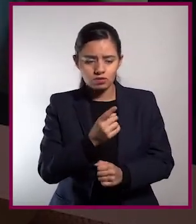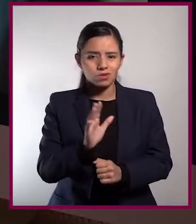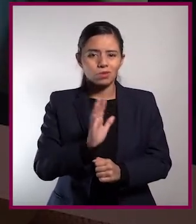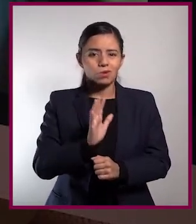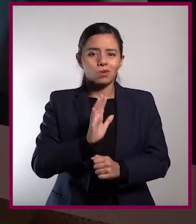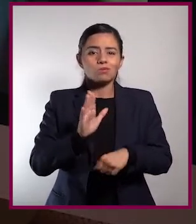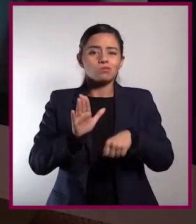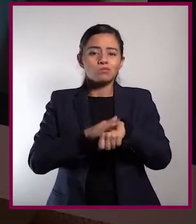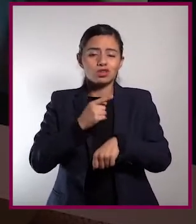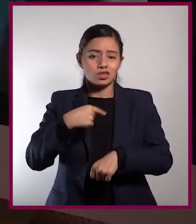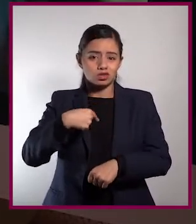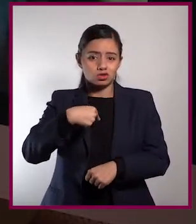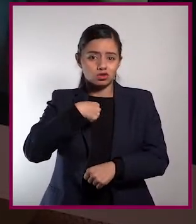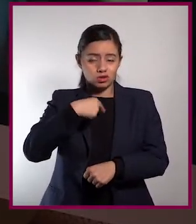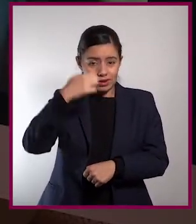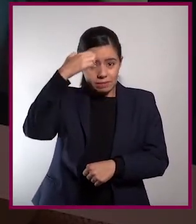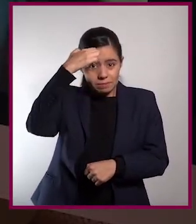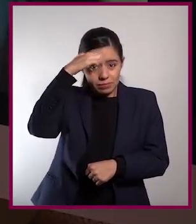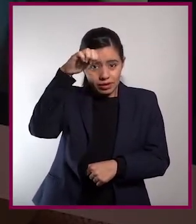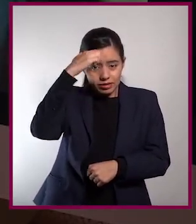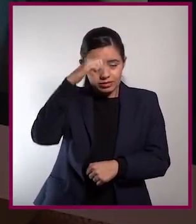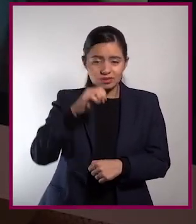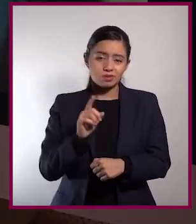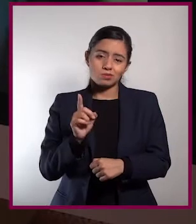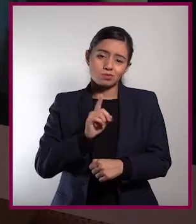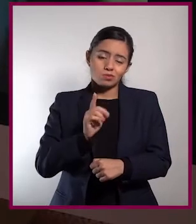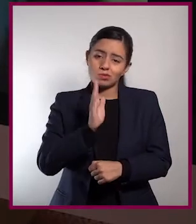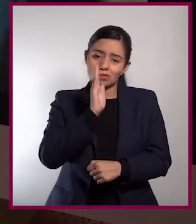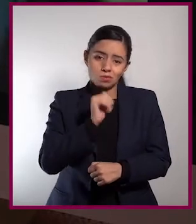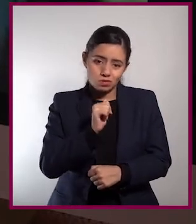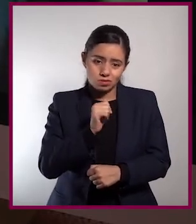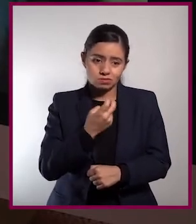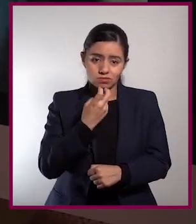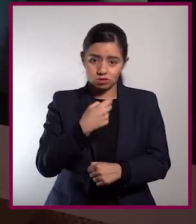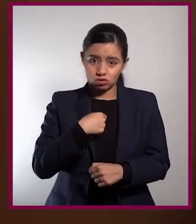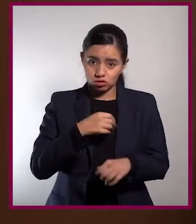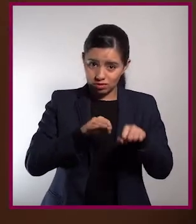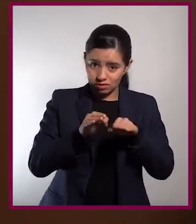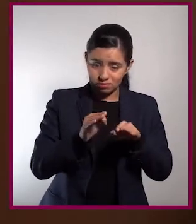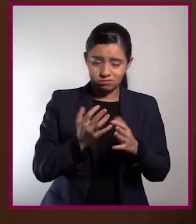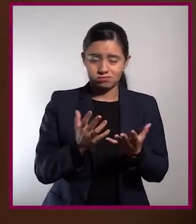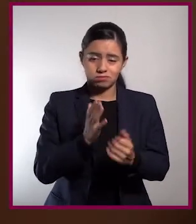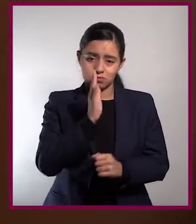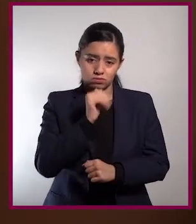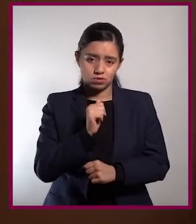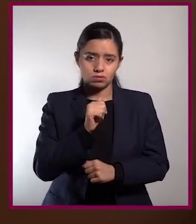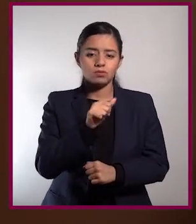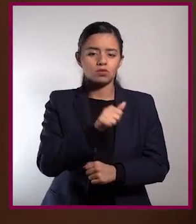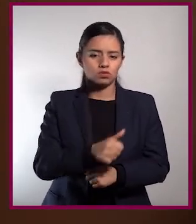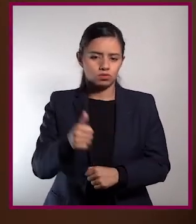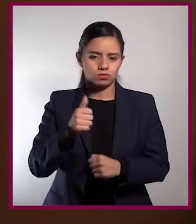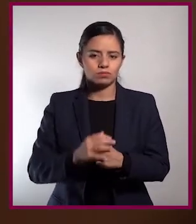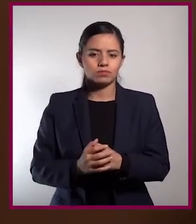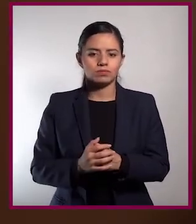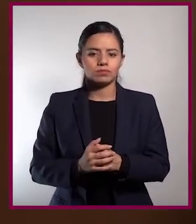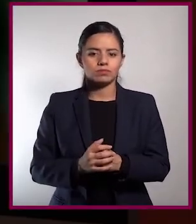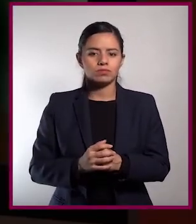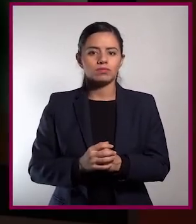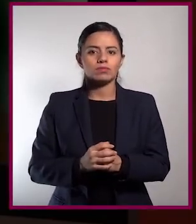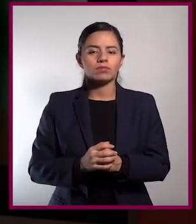un parto porque no tengo la competencia para hacerlo en este momento. Otra opción podría ser por